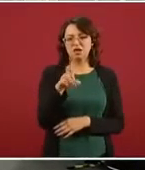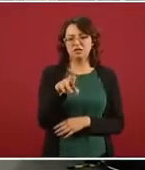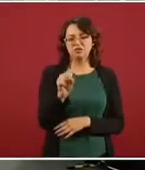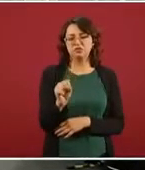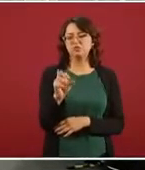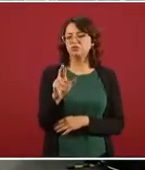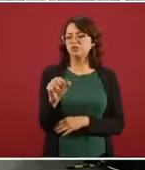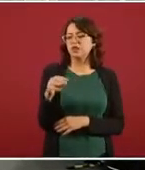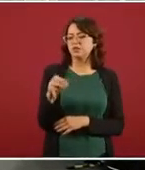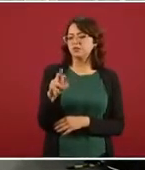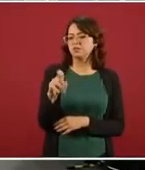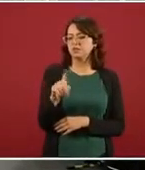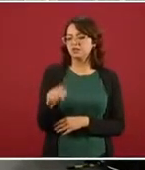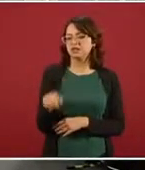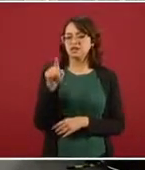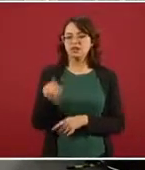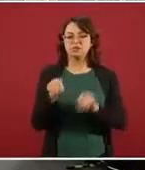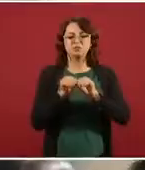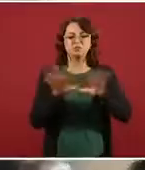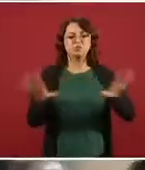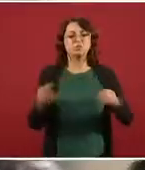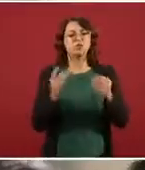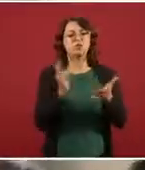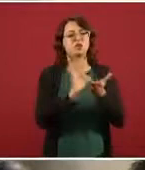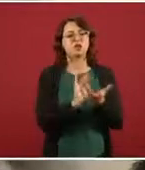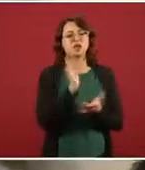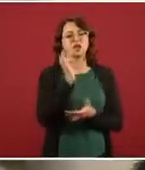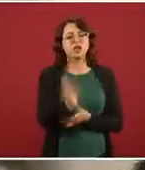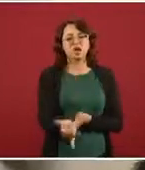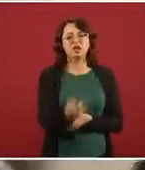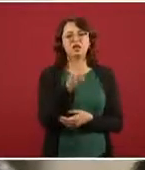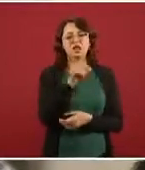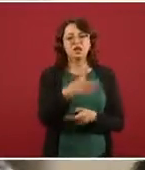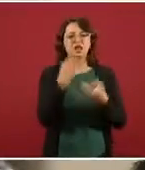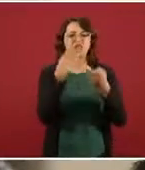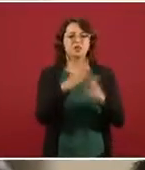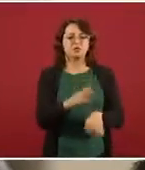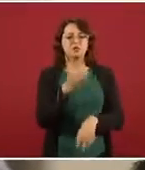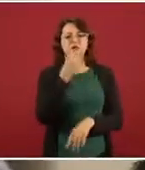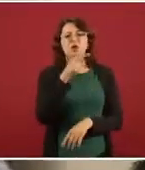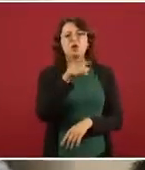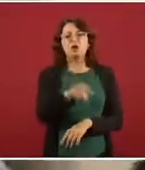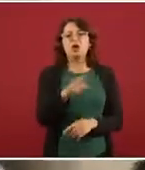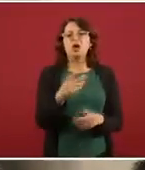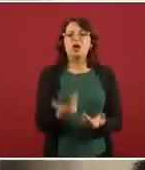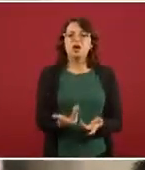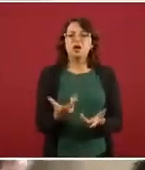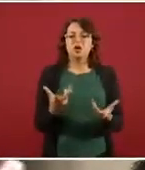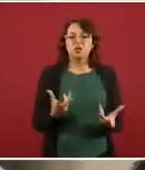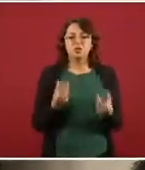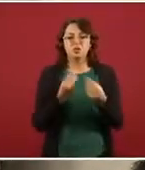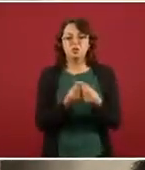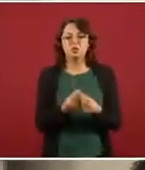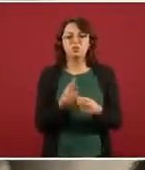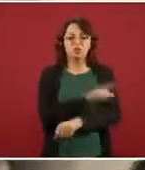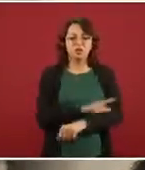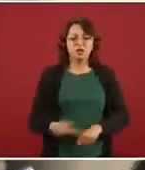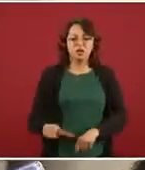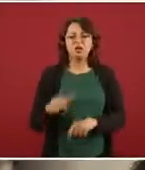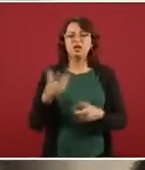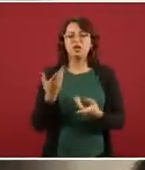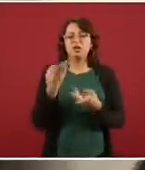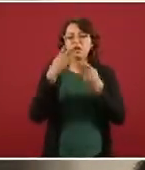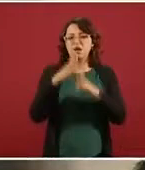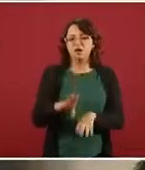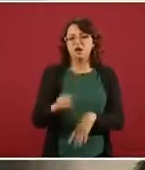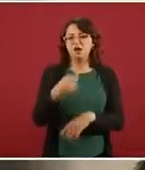Ramírez, publicó un tuit donde le agradecía a Bancomer que se haya sumado en la Liga Bancomer de fútbol a